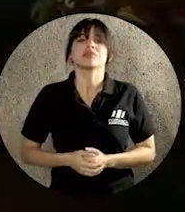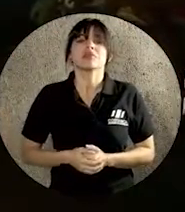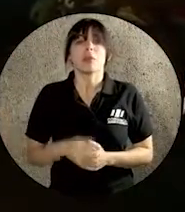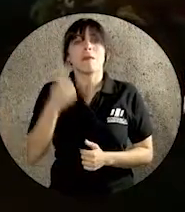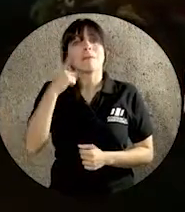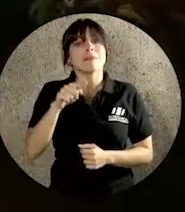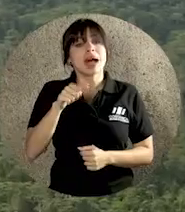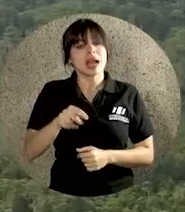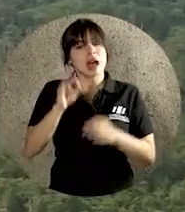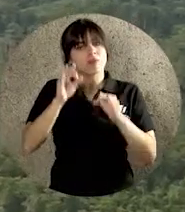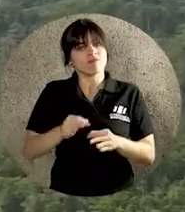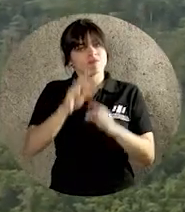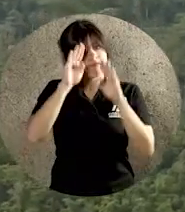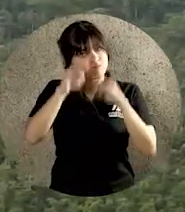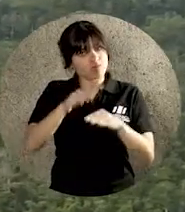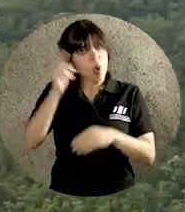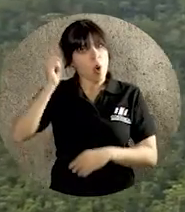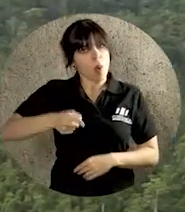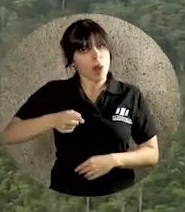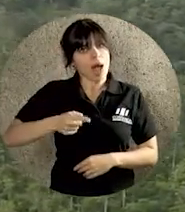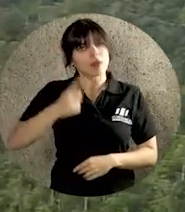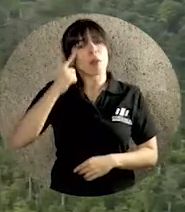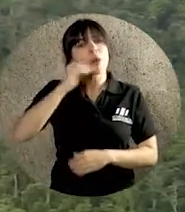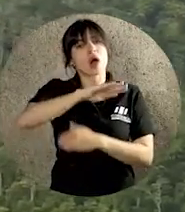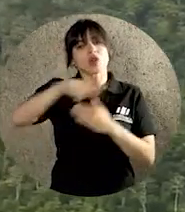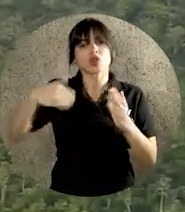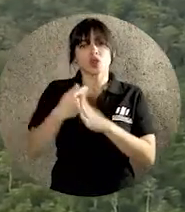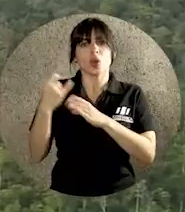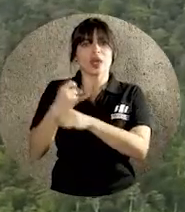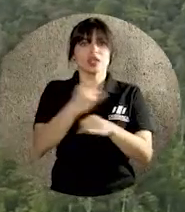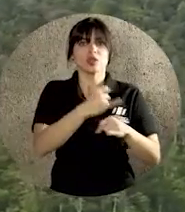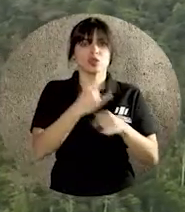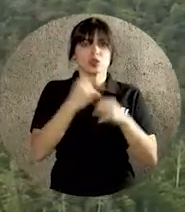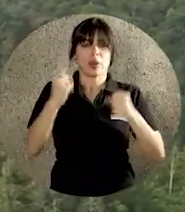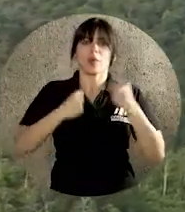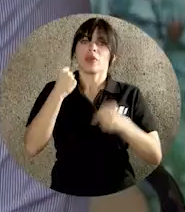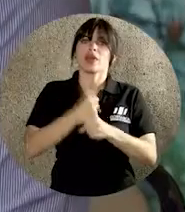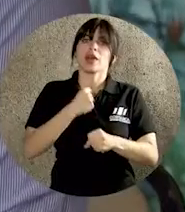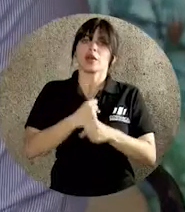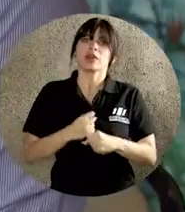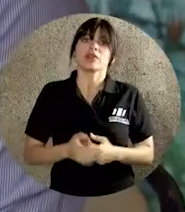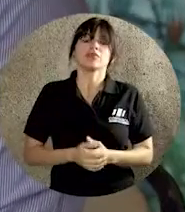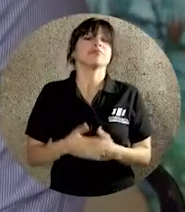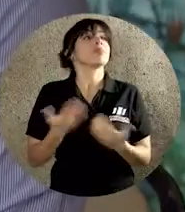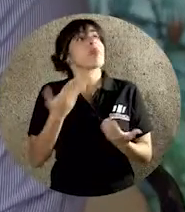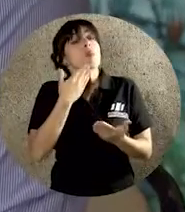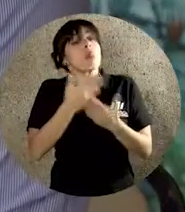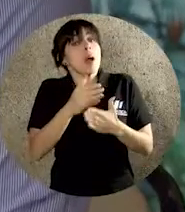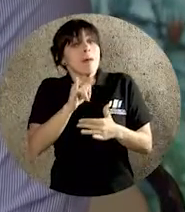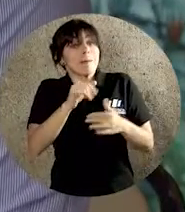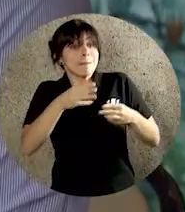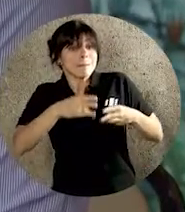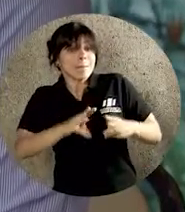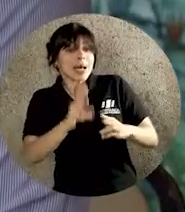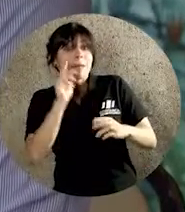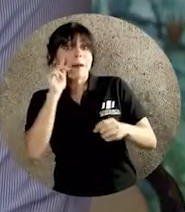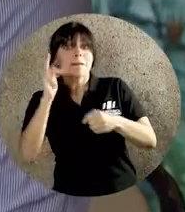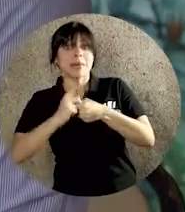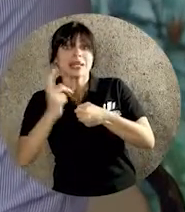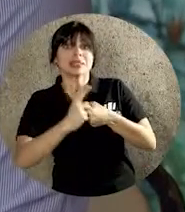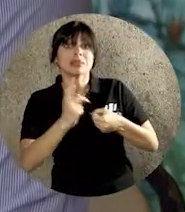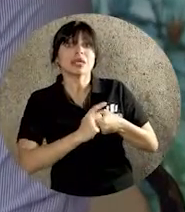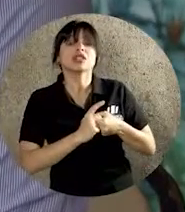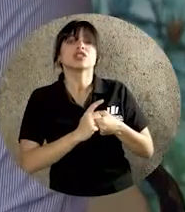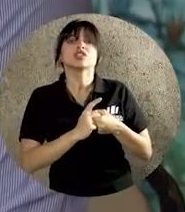presidencial para que sea de acatamiento obligatorio para las instituciones del Poder Ejecutivo. Bueno, como mecanismo de